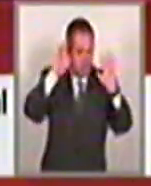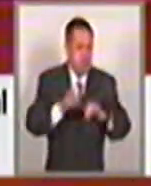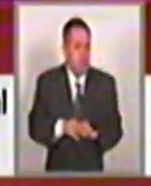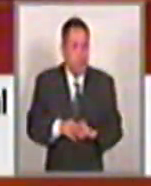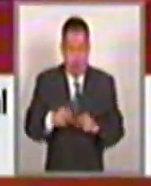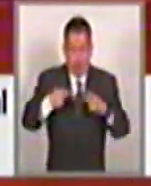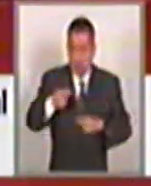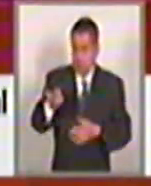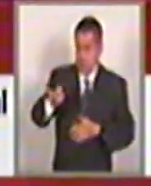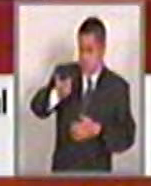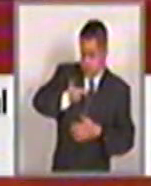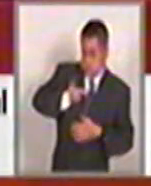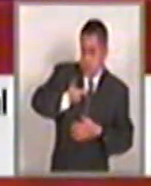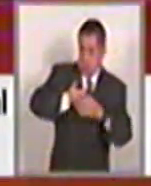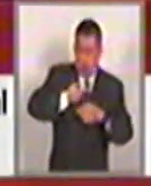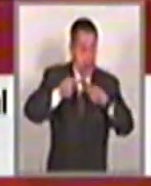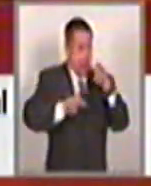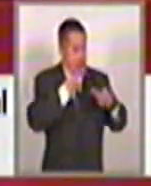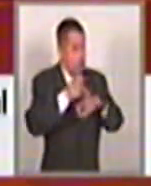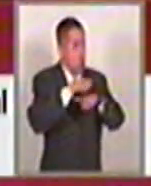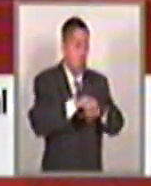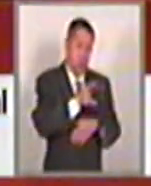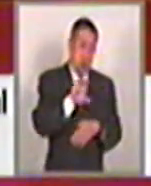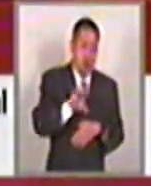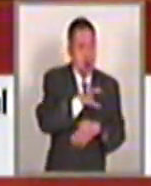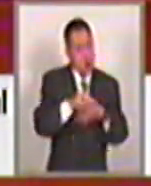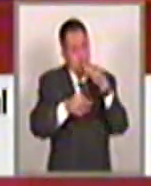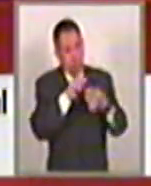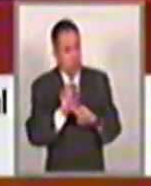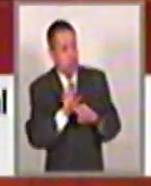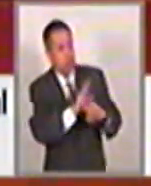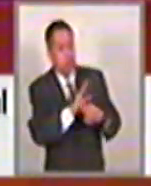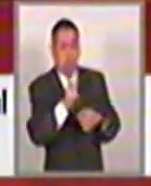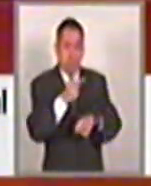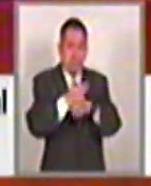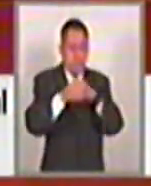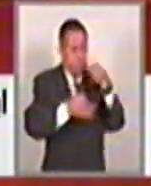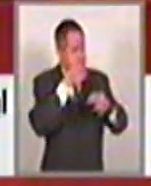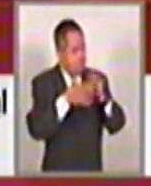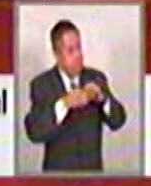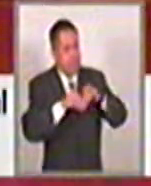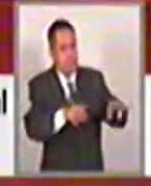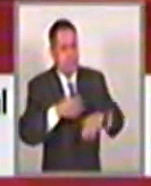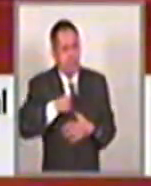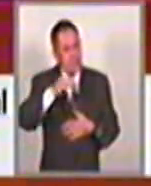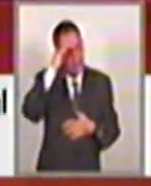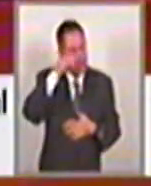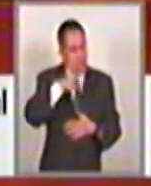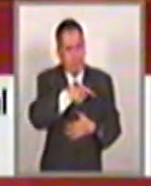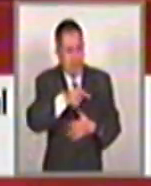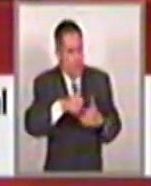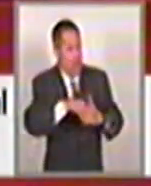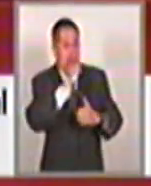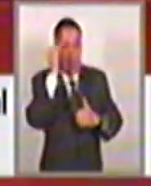de comunicación que han sido pagados para hablar de un producto y presentar una propaganda del producto, inmediatamente termine la